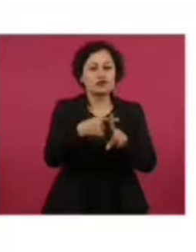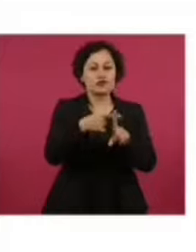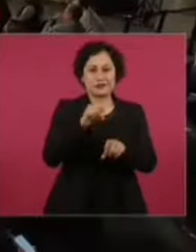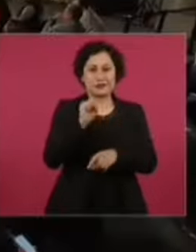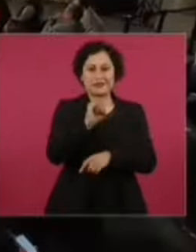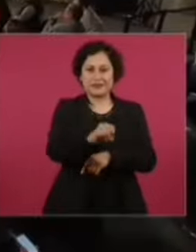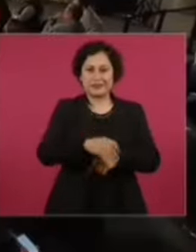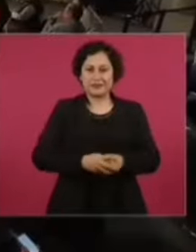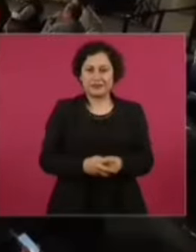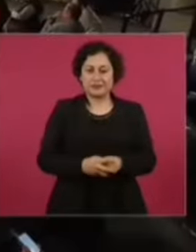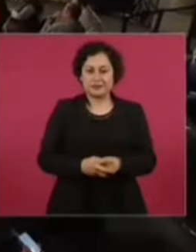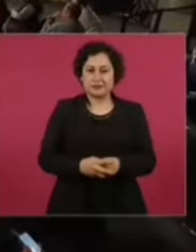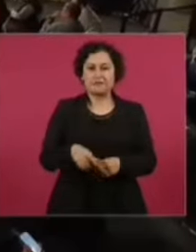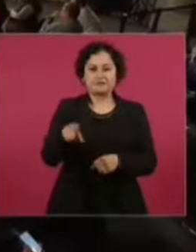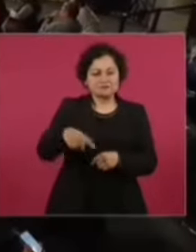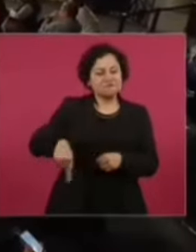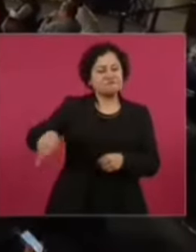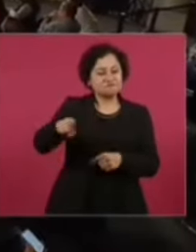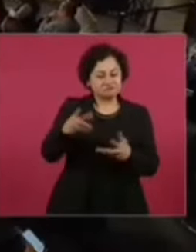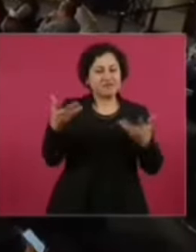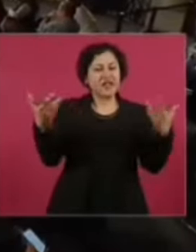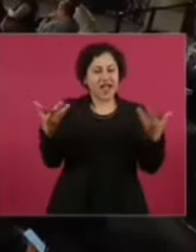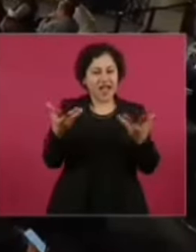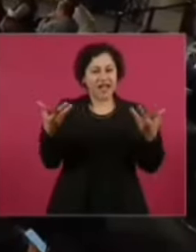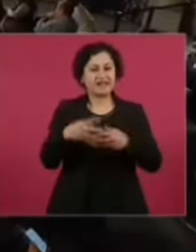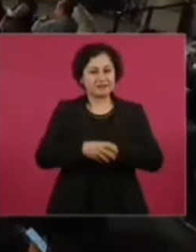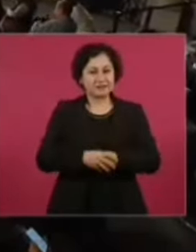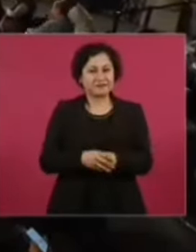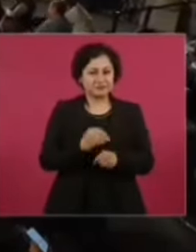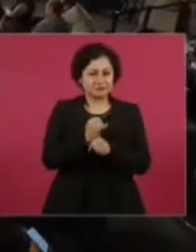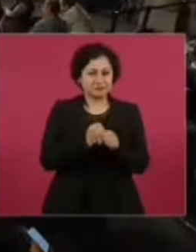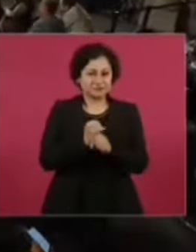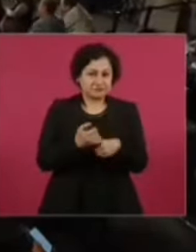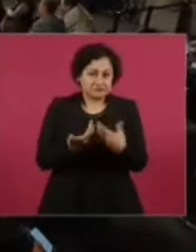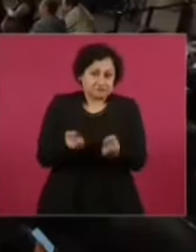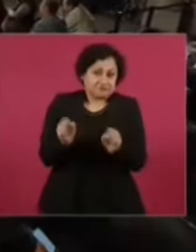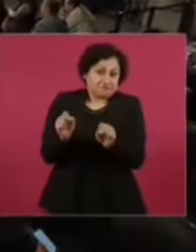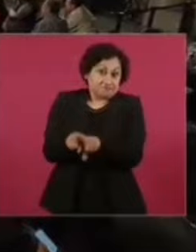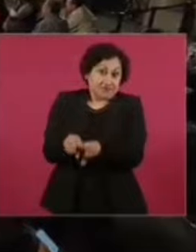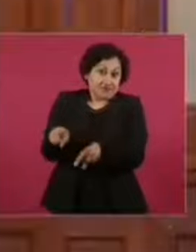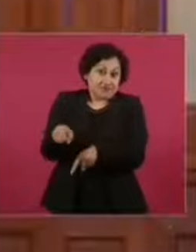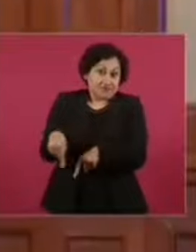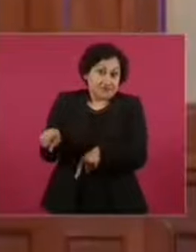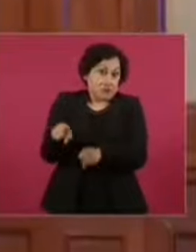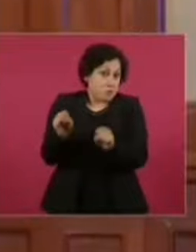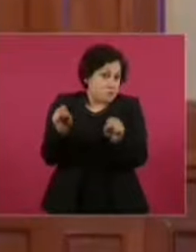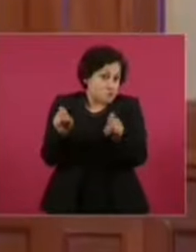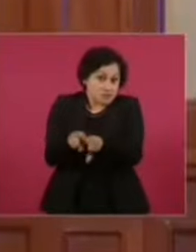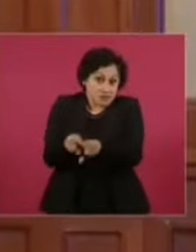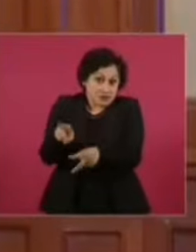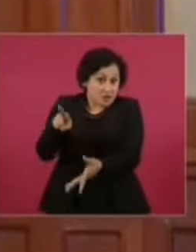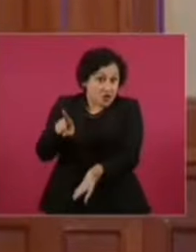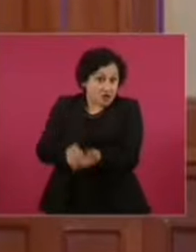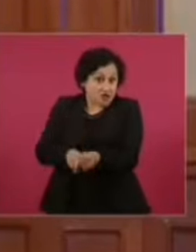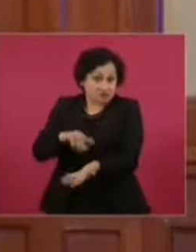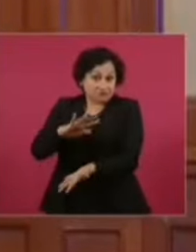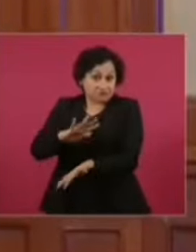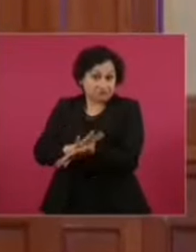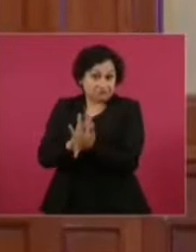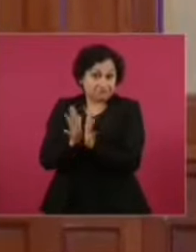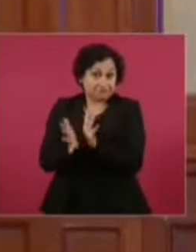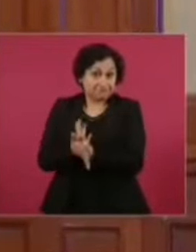Eso van a hacer el estudio. ¿Sí? Pues son ellos, son los mismos. ¿Sí?